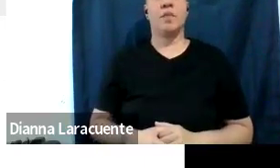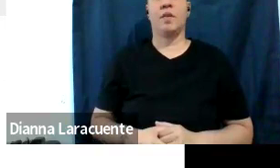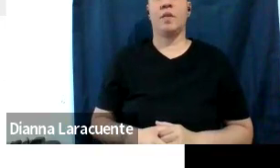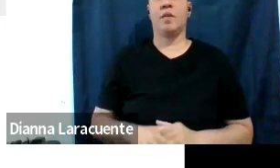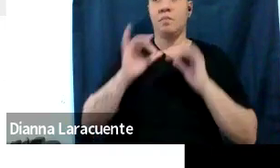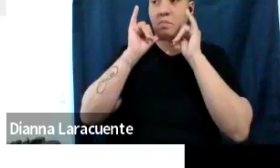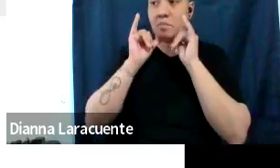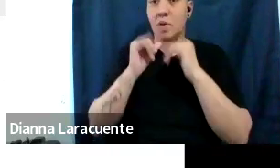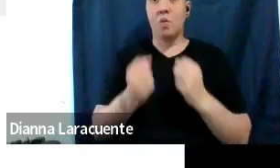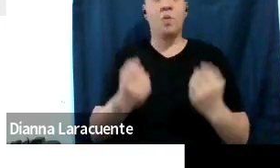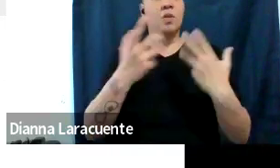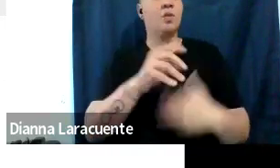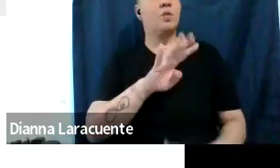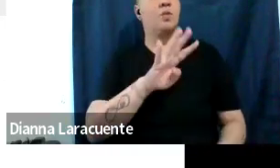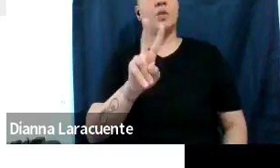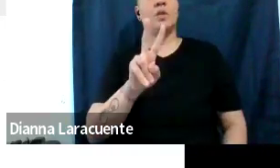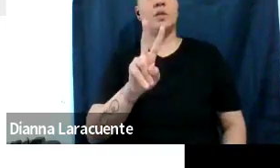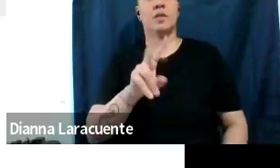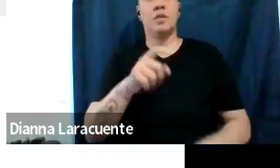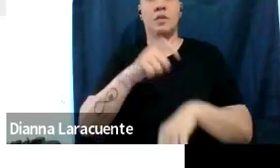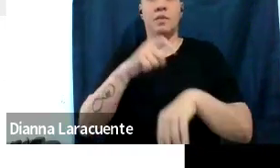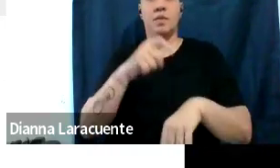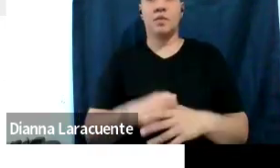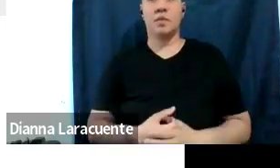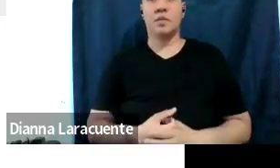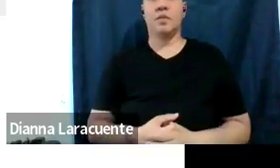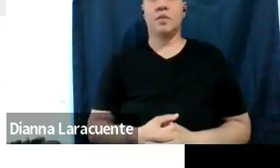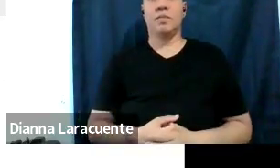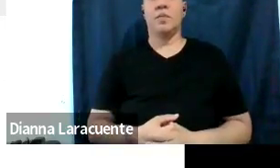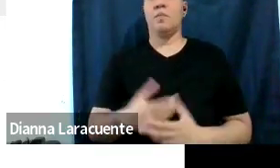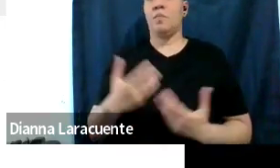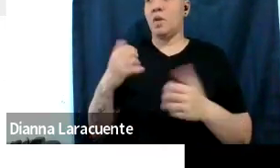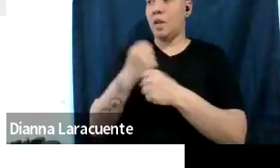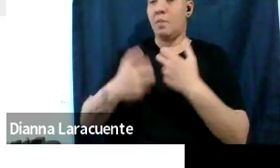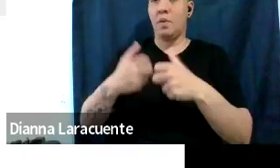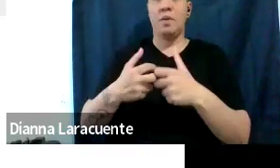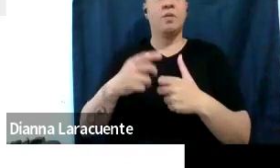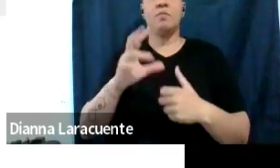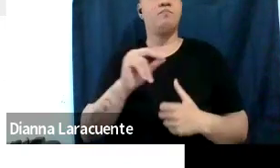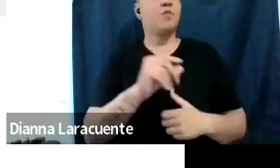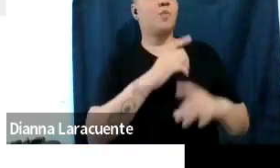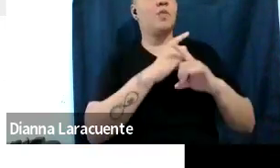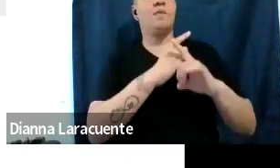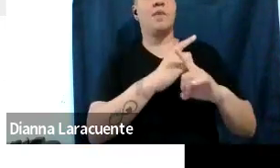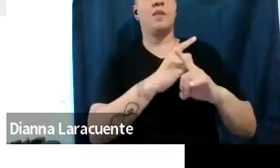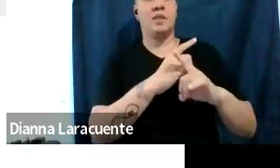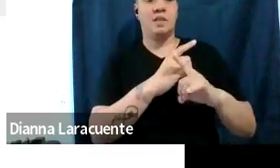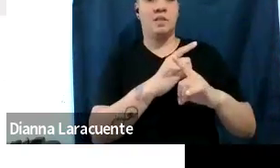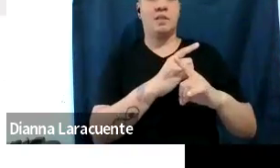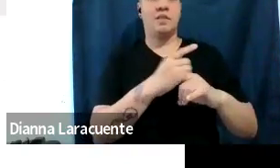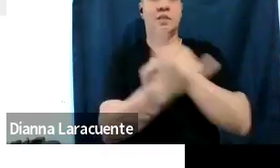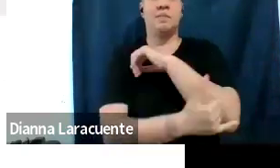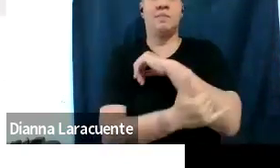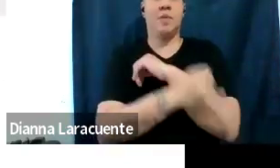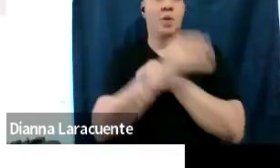Sí. ¿Cuántas? 42 veces. Ah, ¿por crear problemas? No, por defender la patria. Bobo no era. Y lo que